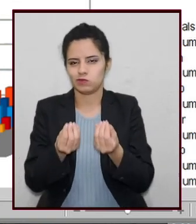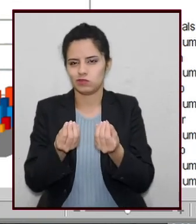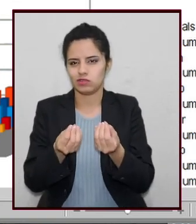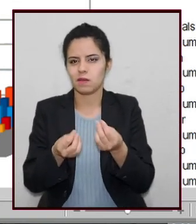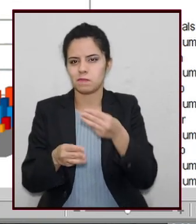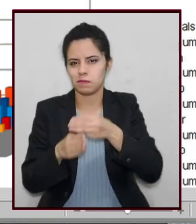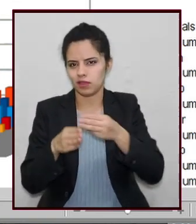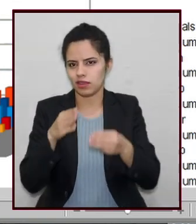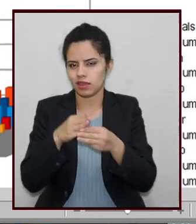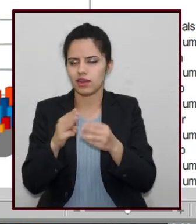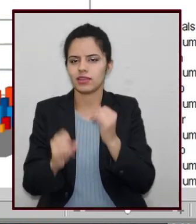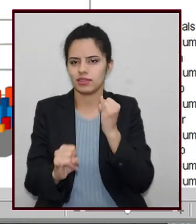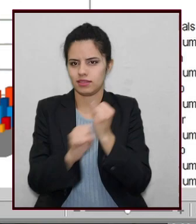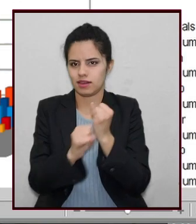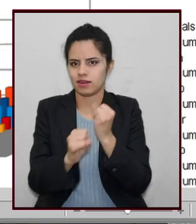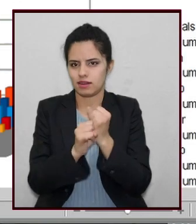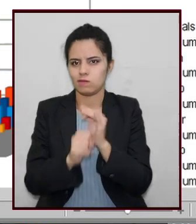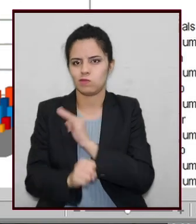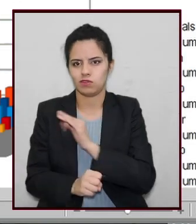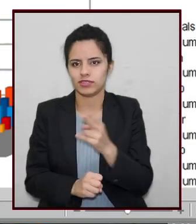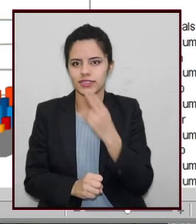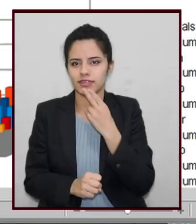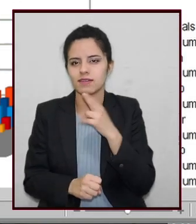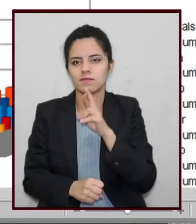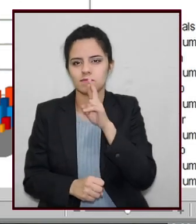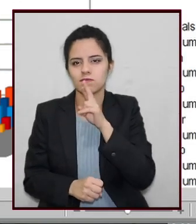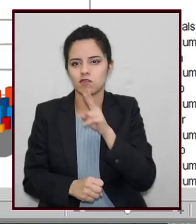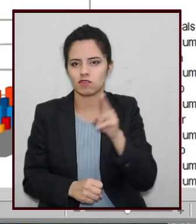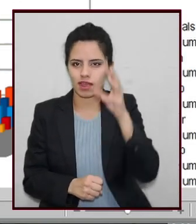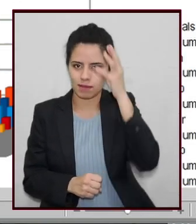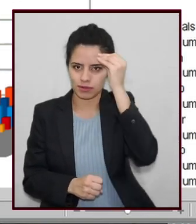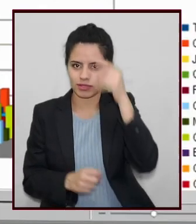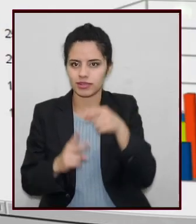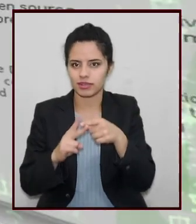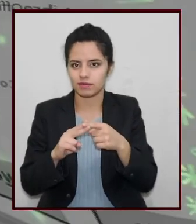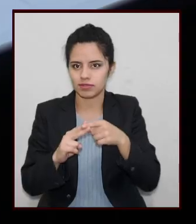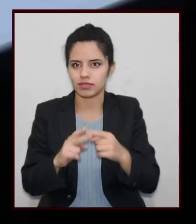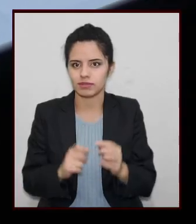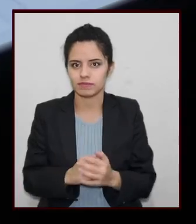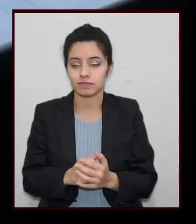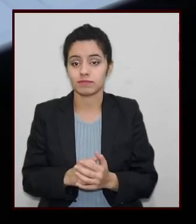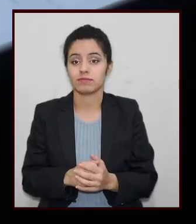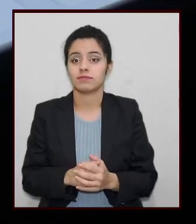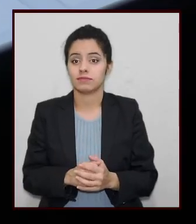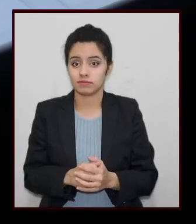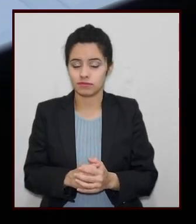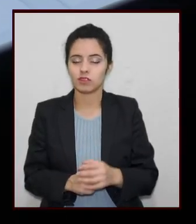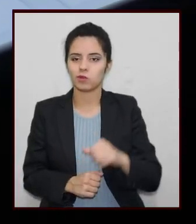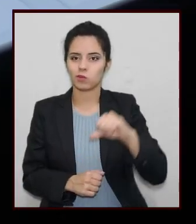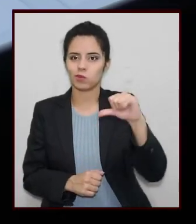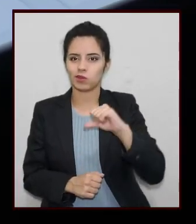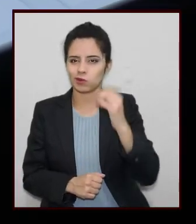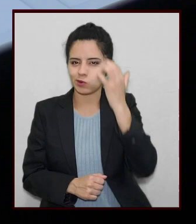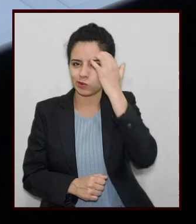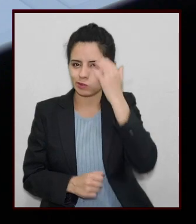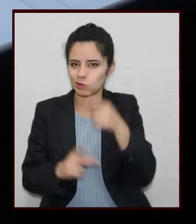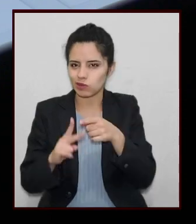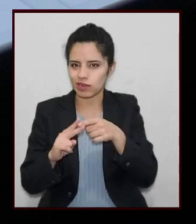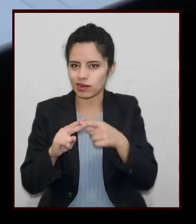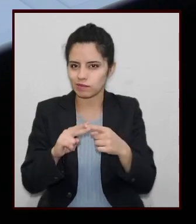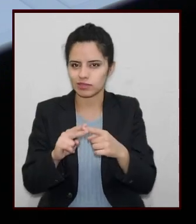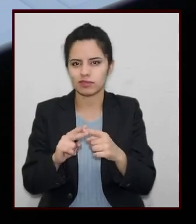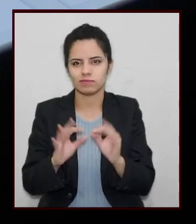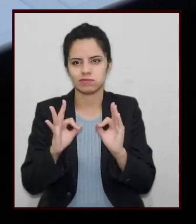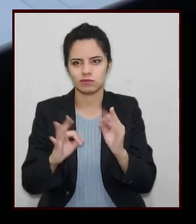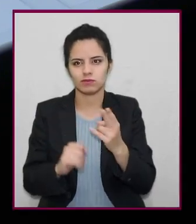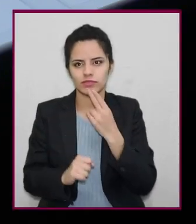muchísimos recursos en el internet que pueden utilizar para mejor aprender estas herramientas. No inventes, Gaby. Hoy conocimos una herramienta